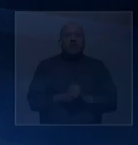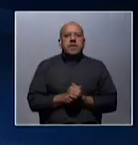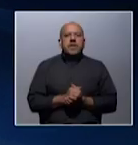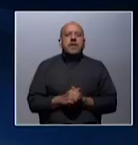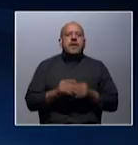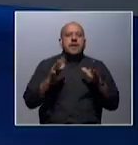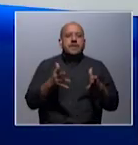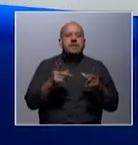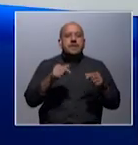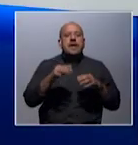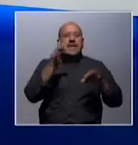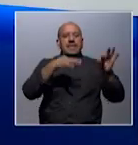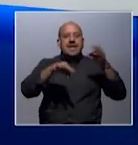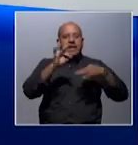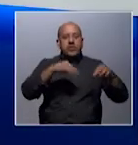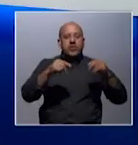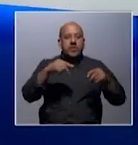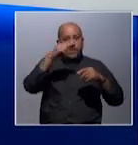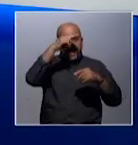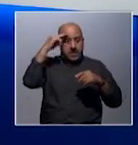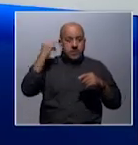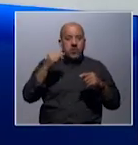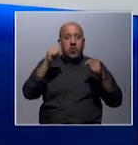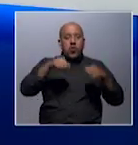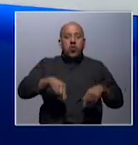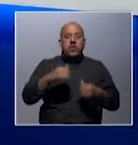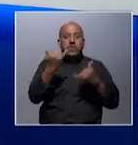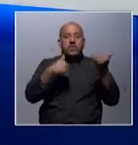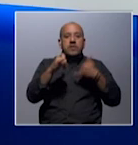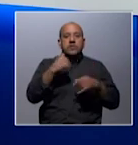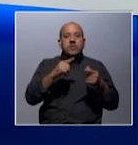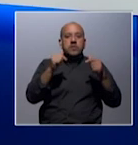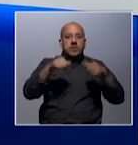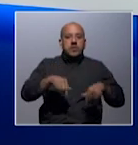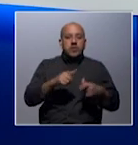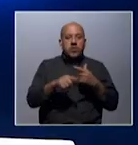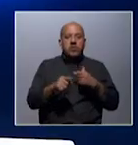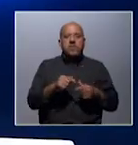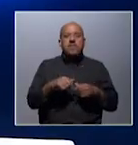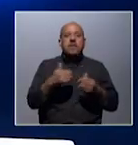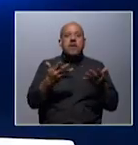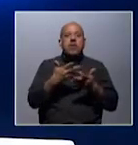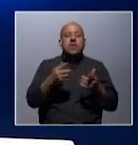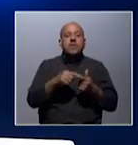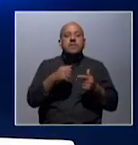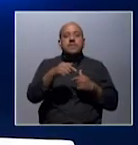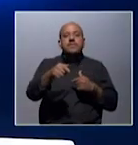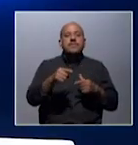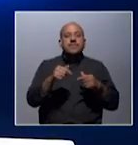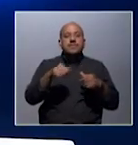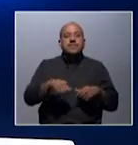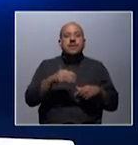Así redondeamos el Teatro de Verano de anoche, pero ya tenemos pronta la información del Teatro de Verano de hoy, Tania. Es verdad, en un ratito esta etapa que se llama